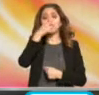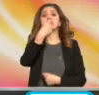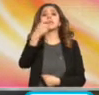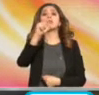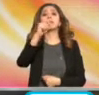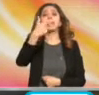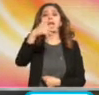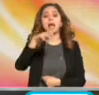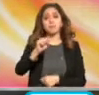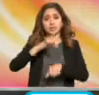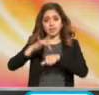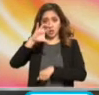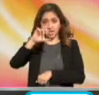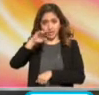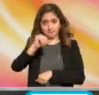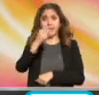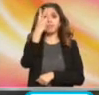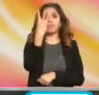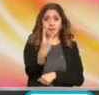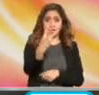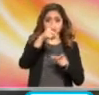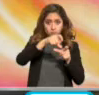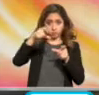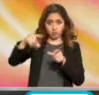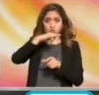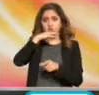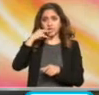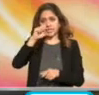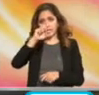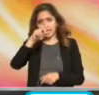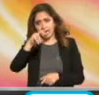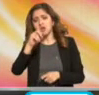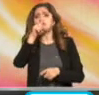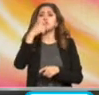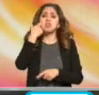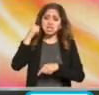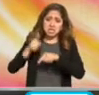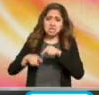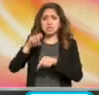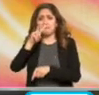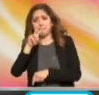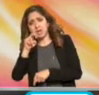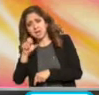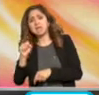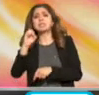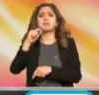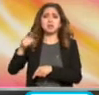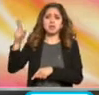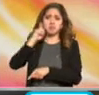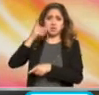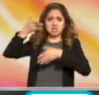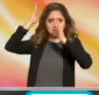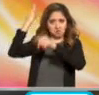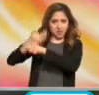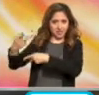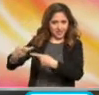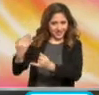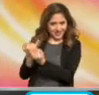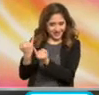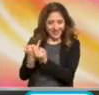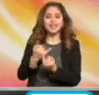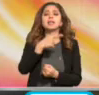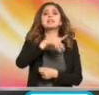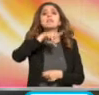120 gramos de queso crema. 3 piezas de chile serrano, pues con venas y con semillas como lo hizo aquí el día de hoy la chef. Exacto. Un